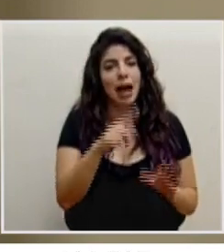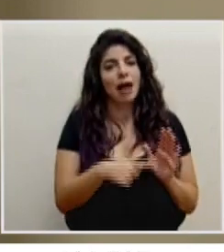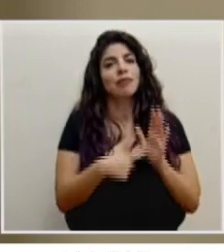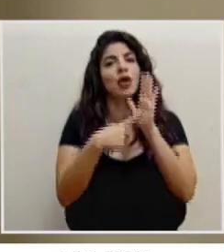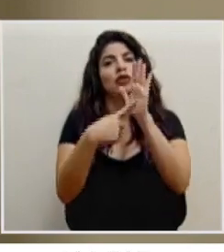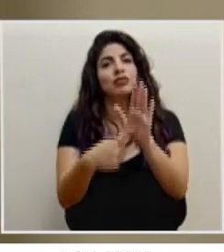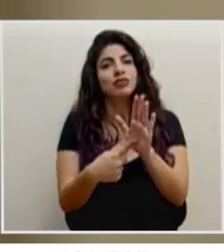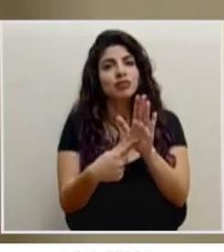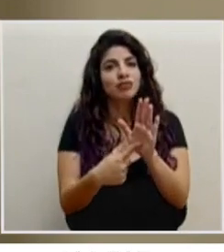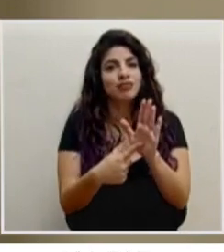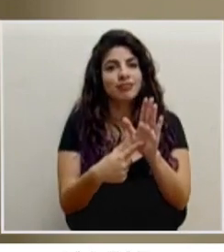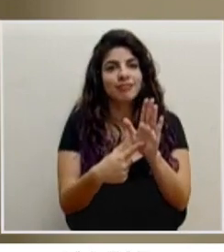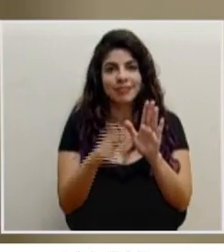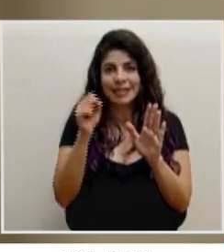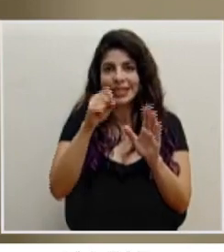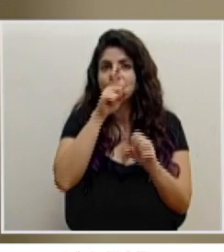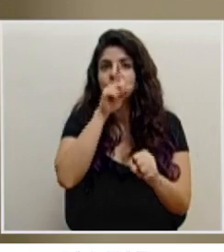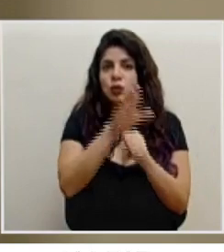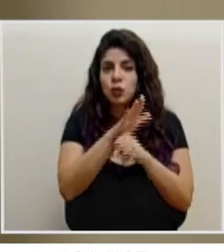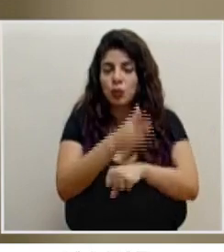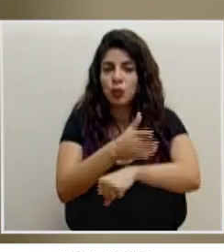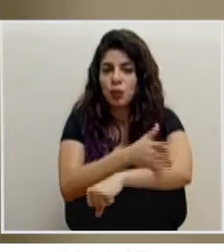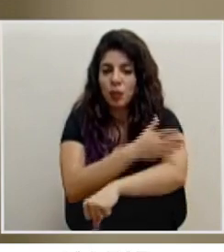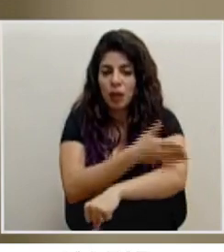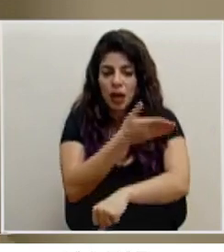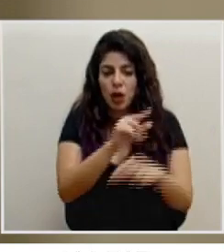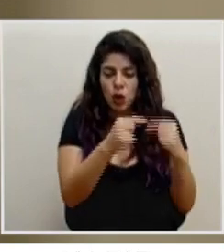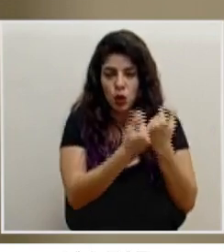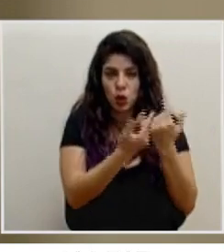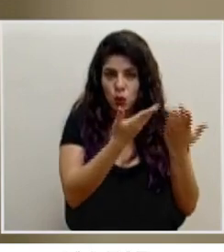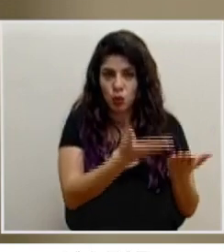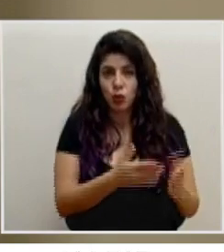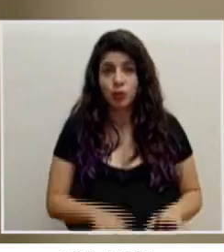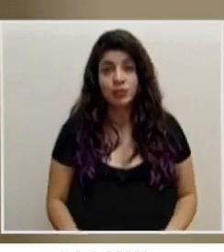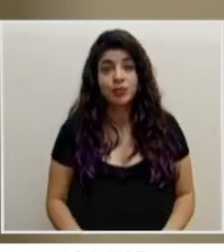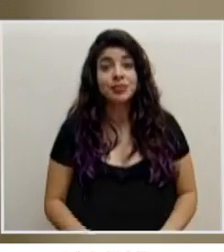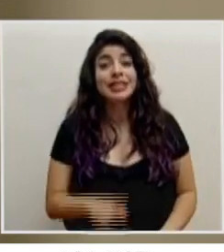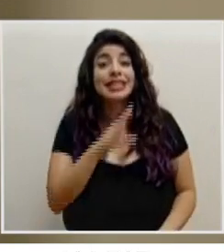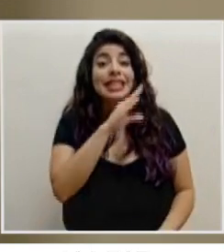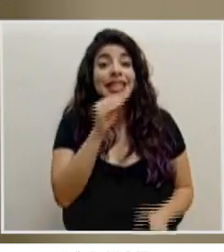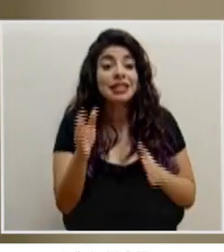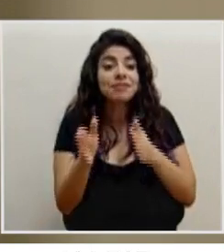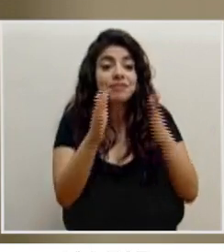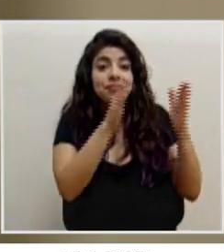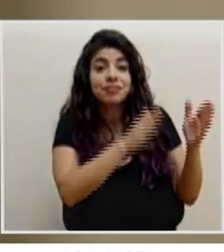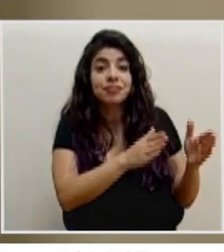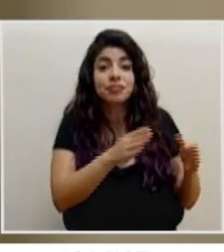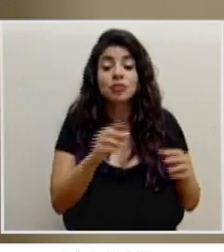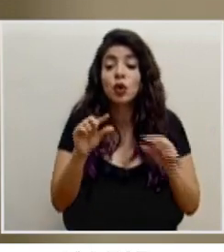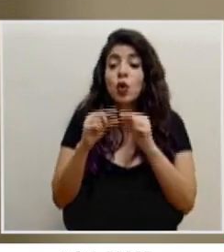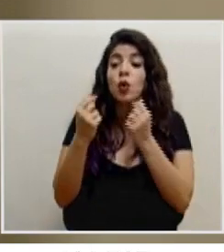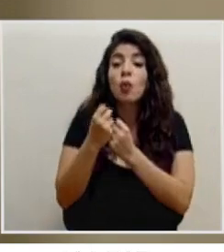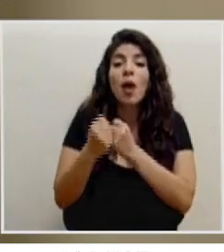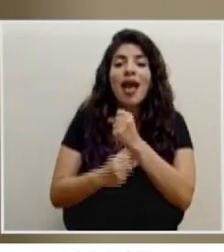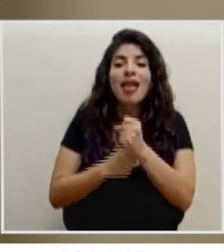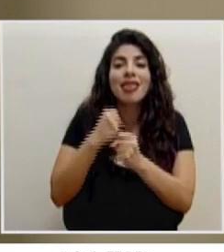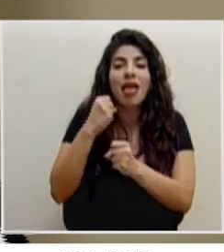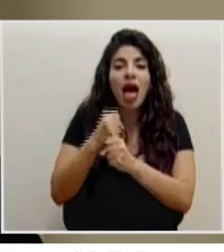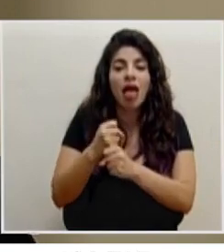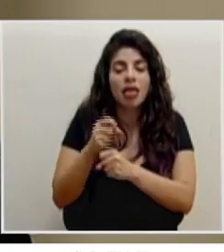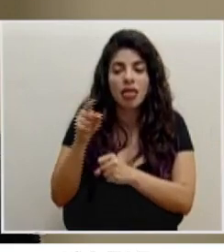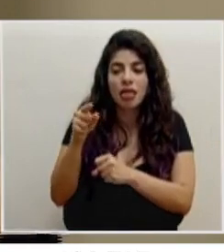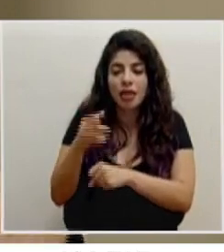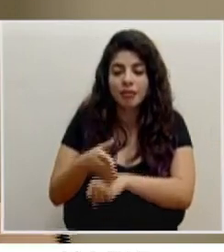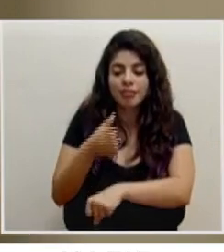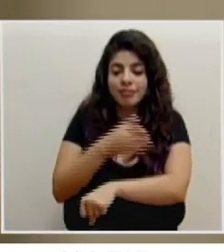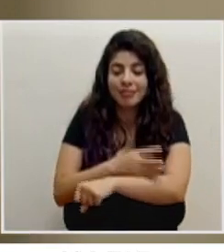que se está cumpliendo con el avance en este grupo de vacunación. Y respecto al avance de grupos de edad del segundo